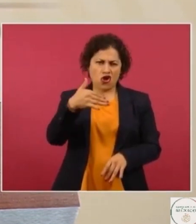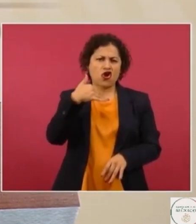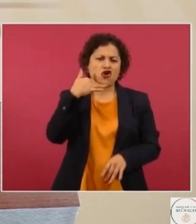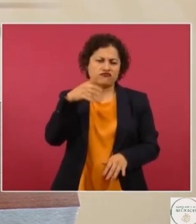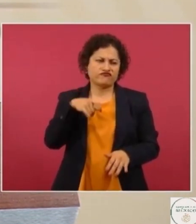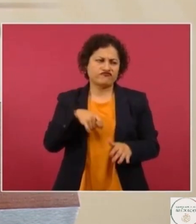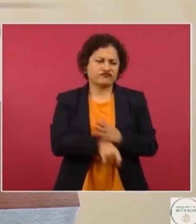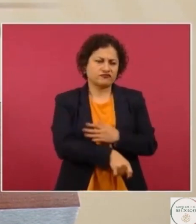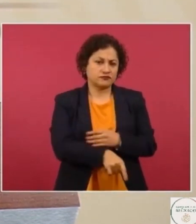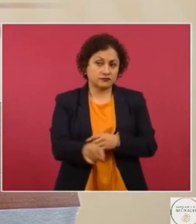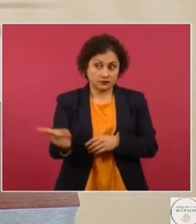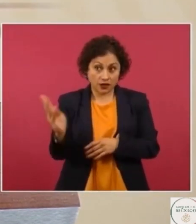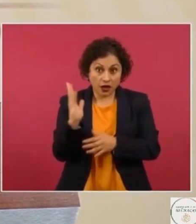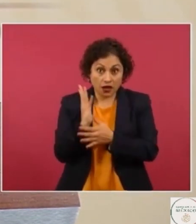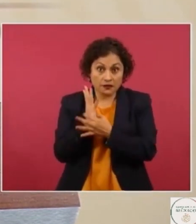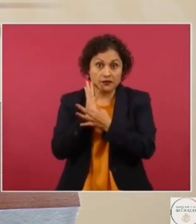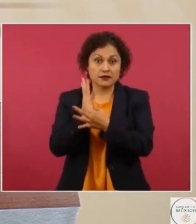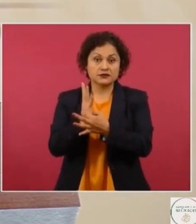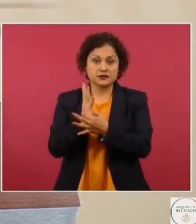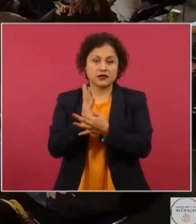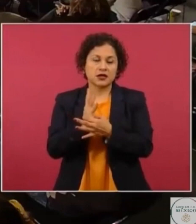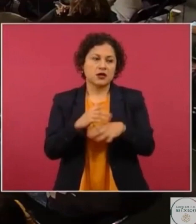de que si aumentaba el salario,